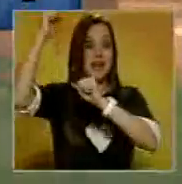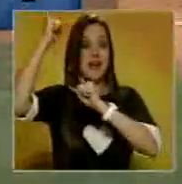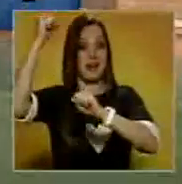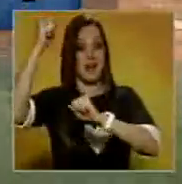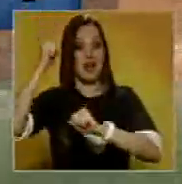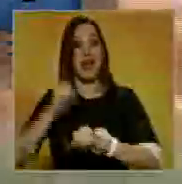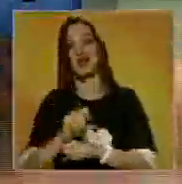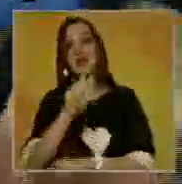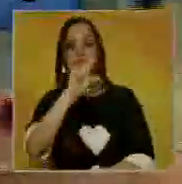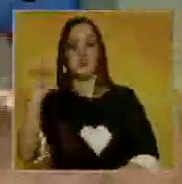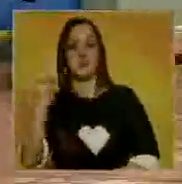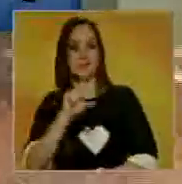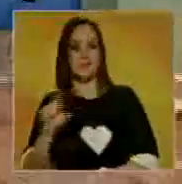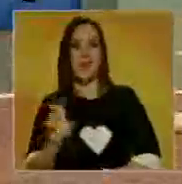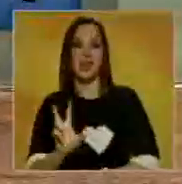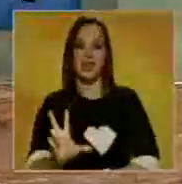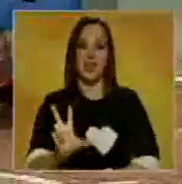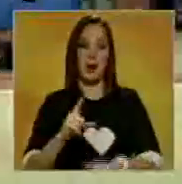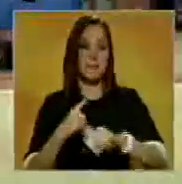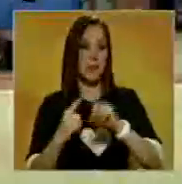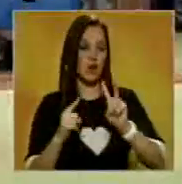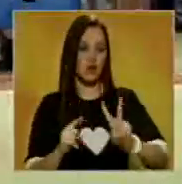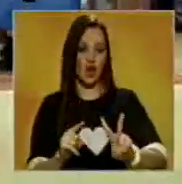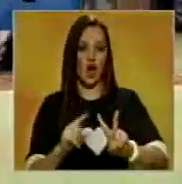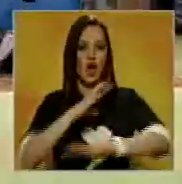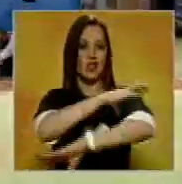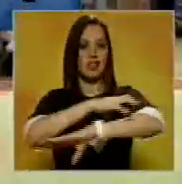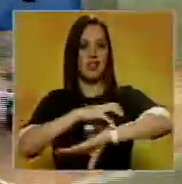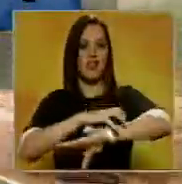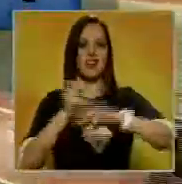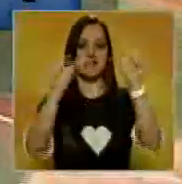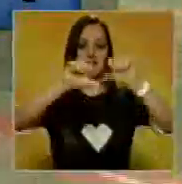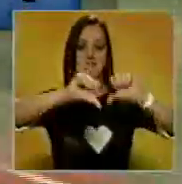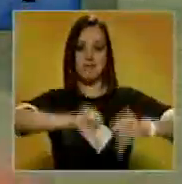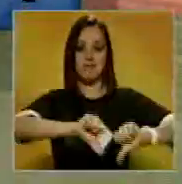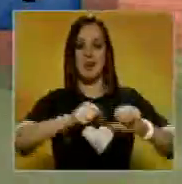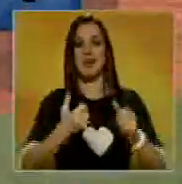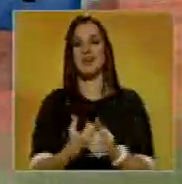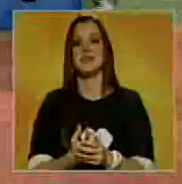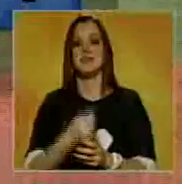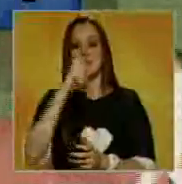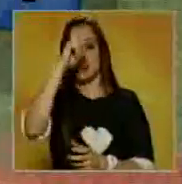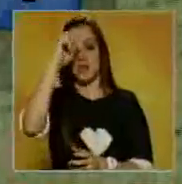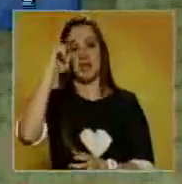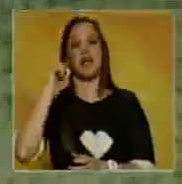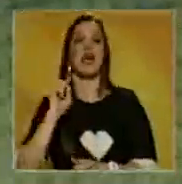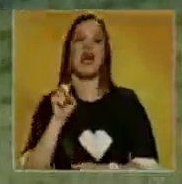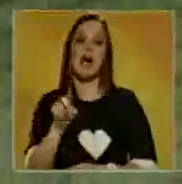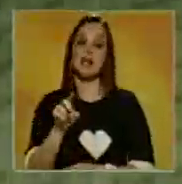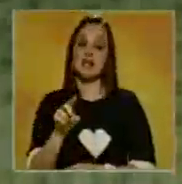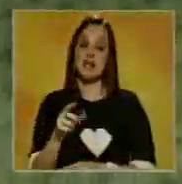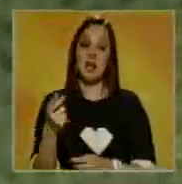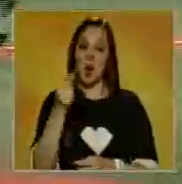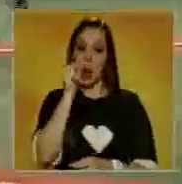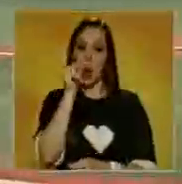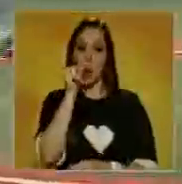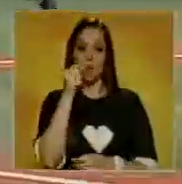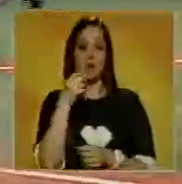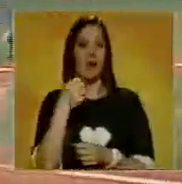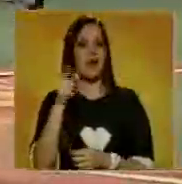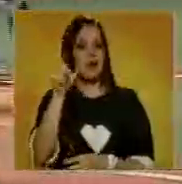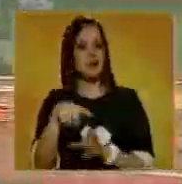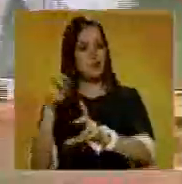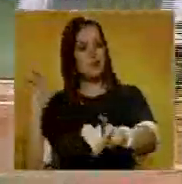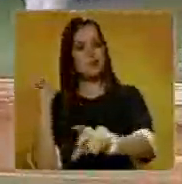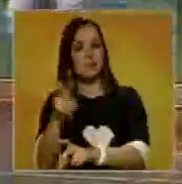Los venenudos remontaron con par de carreras en el octavo episodio con dobles de Alfredo González y Danry Vázquez. Jesús Aguilar debutó con los Leones y ligó de